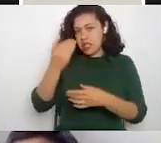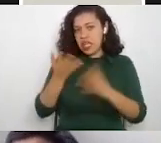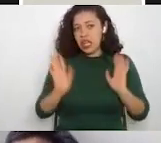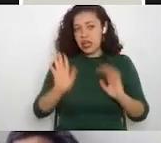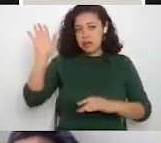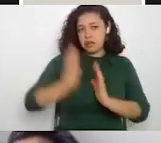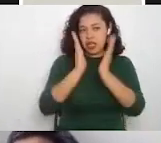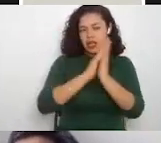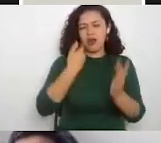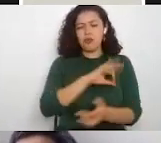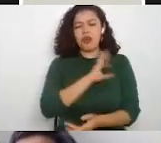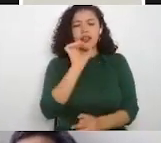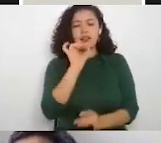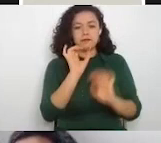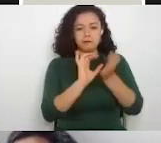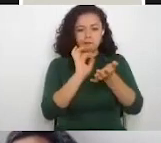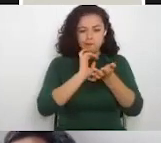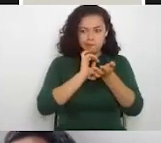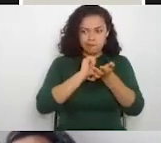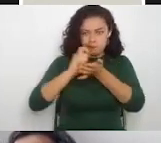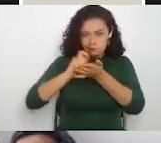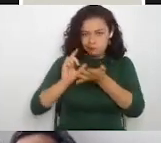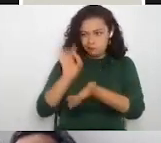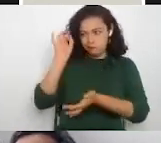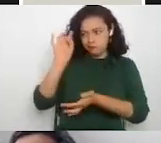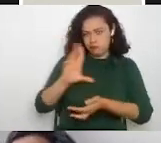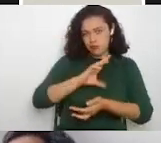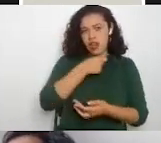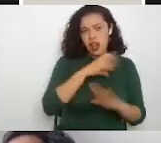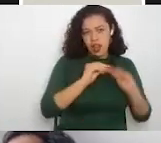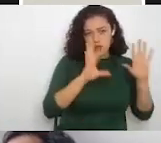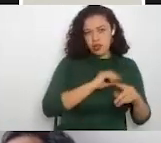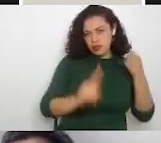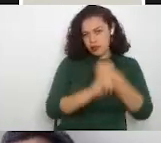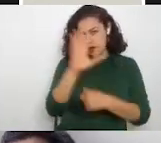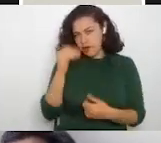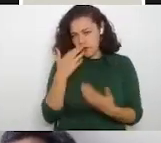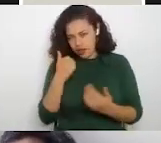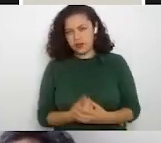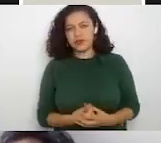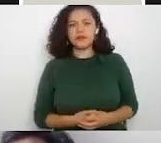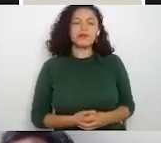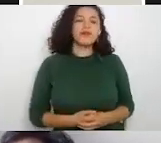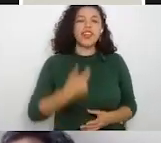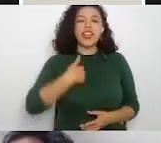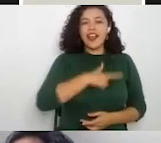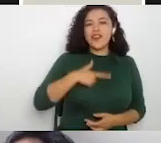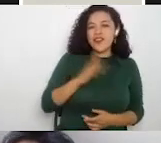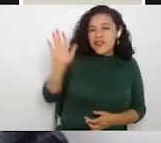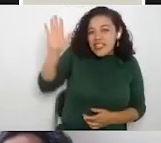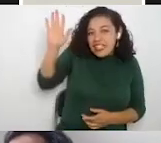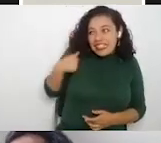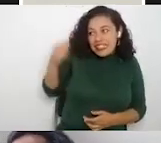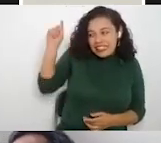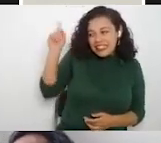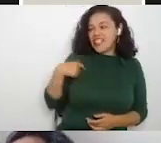Puede escribirlo, puede abrir su micrófono, no hay ningún problema. Ok, bueno, a ver, me gustaría participar.